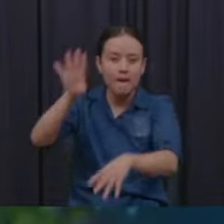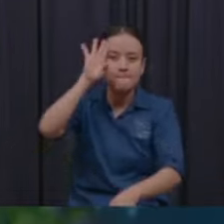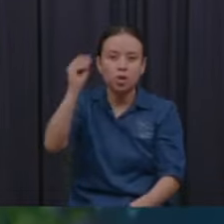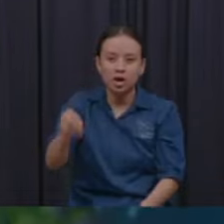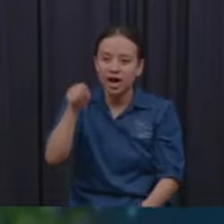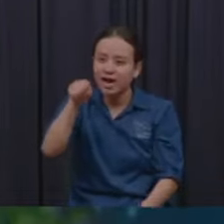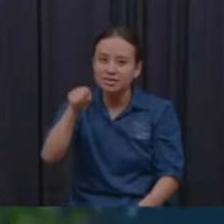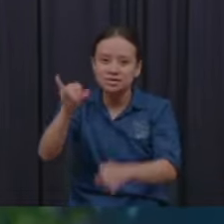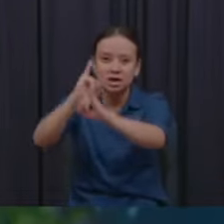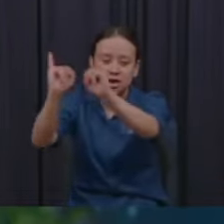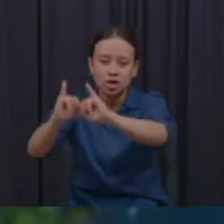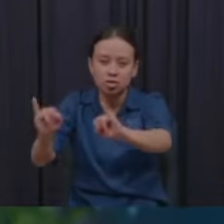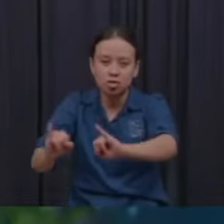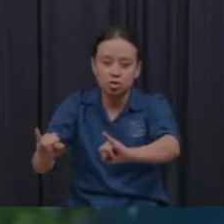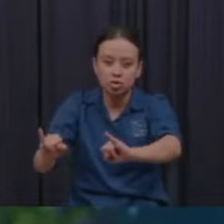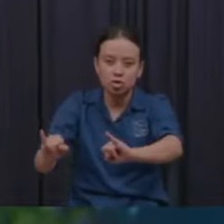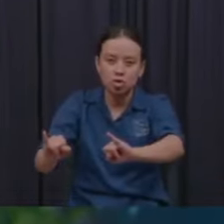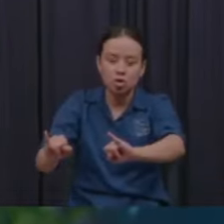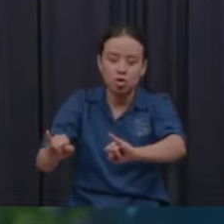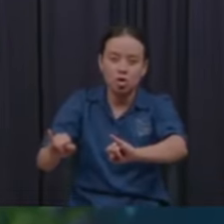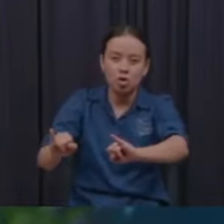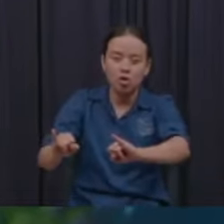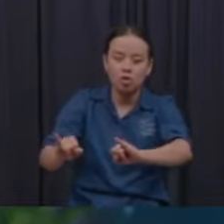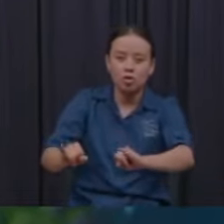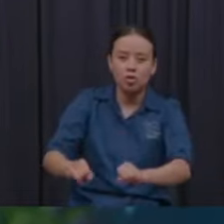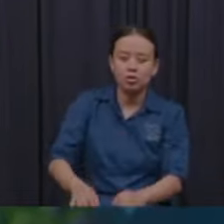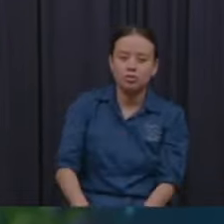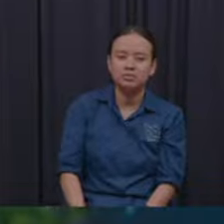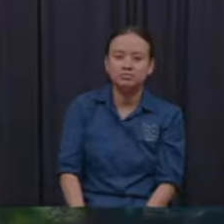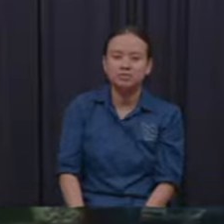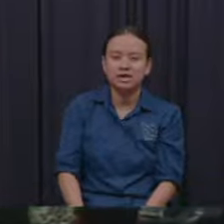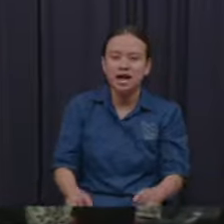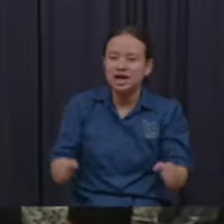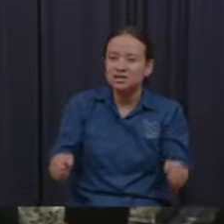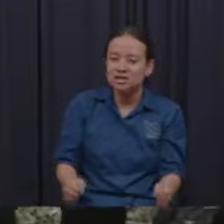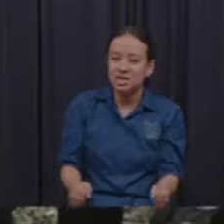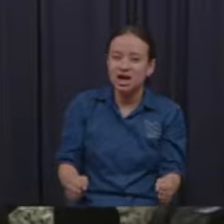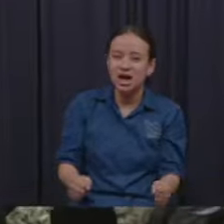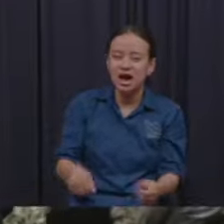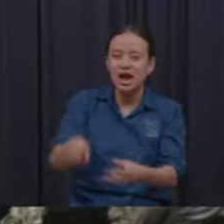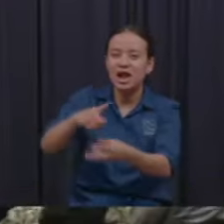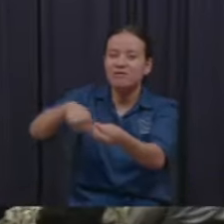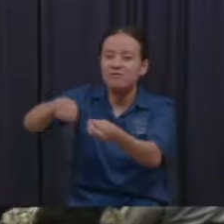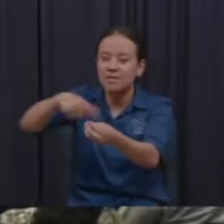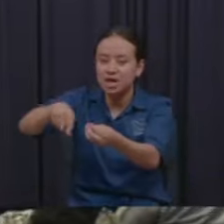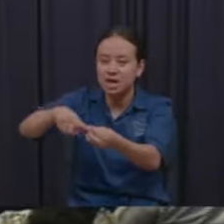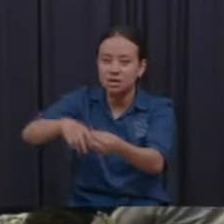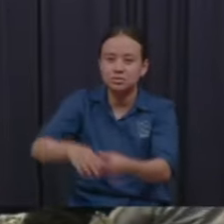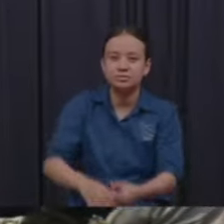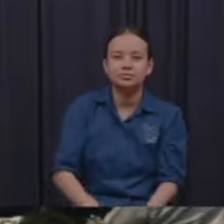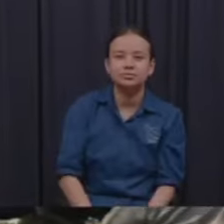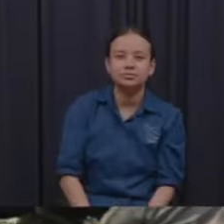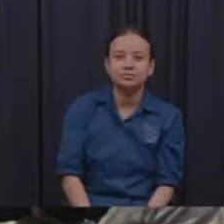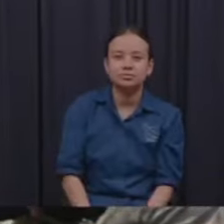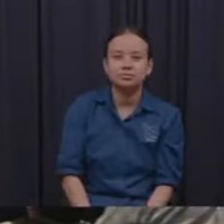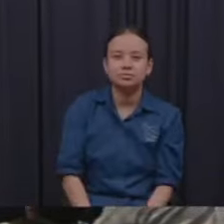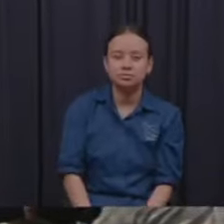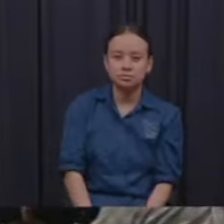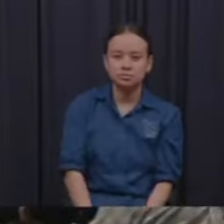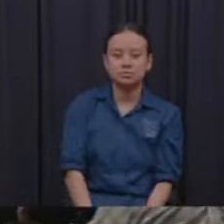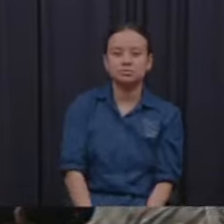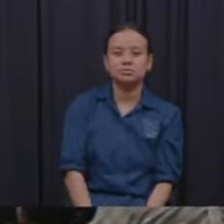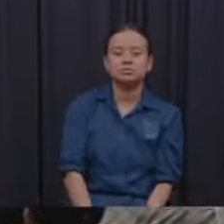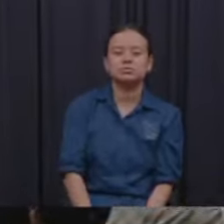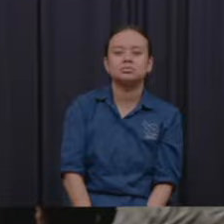regresé, la familia medio se puso medio extraña. Le digo, mira, la única forma de que ella descanse es que esto de aquí se queme. ¿Qué es que esto tiene como